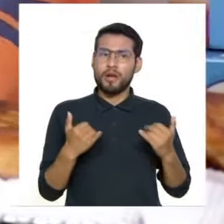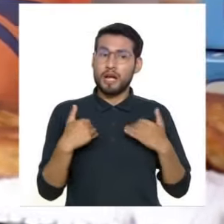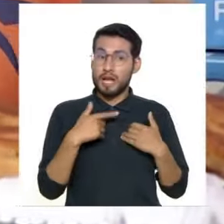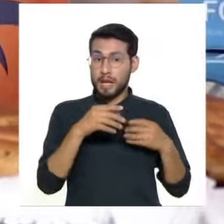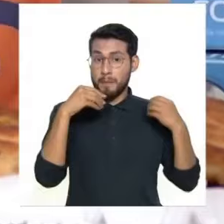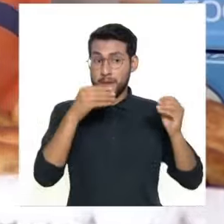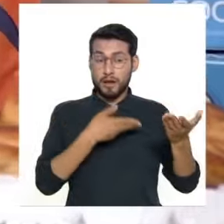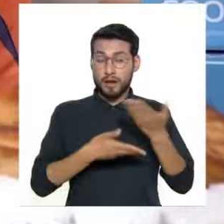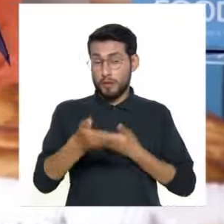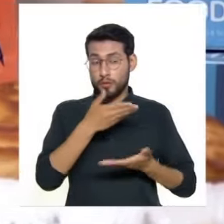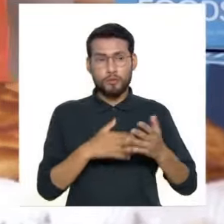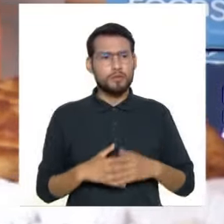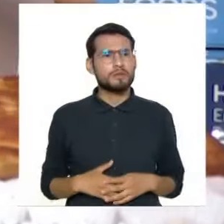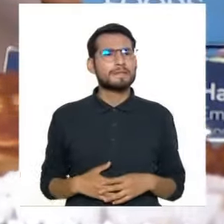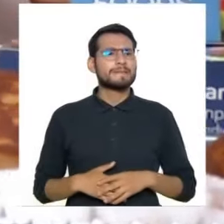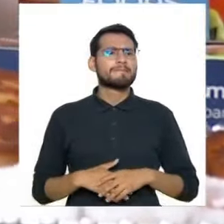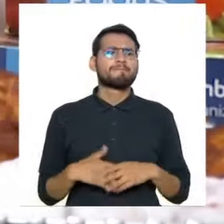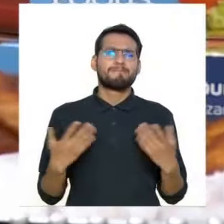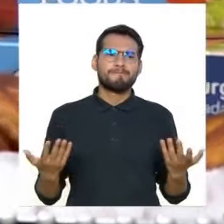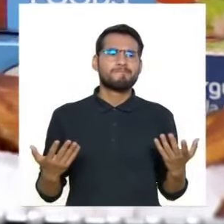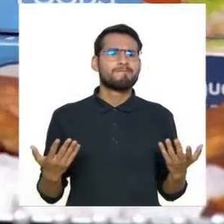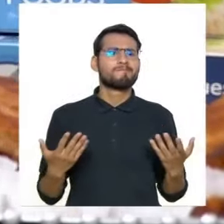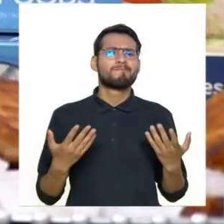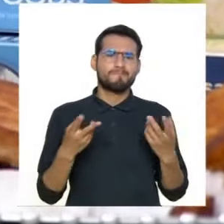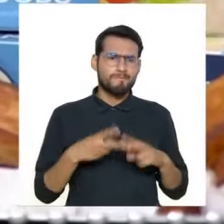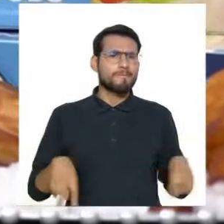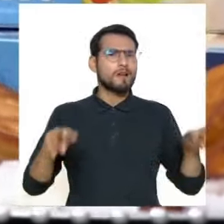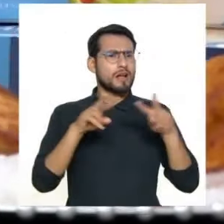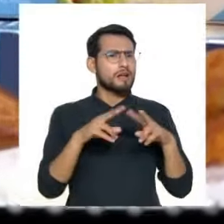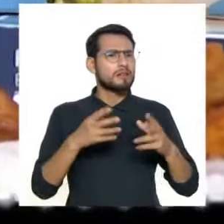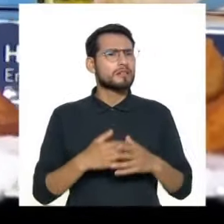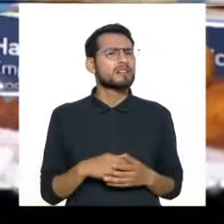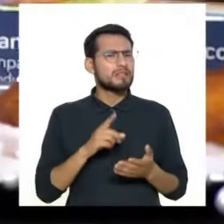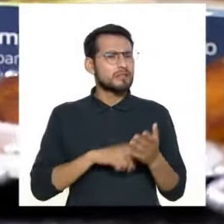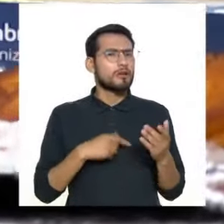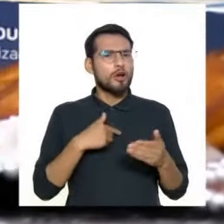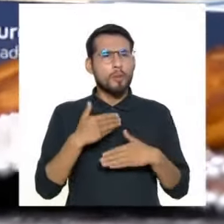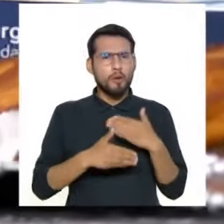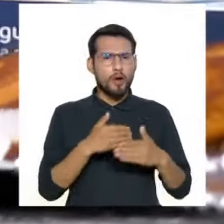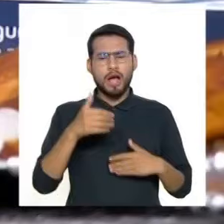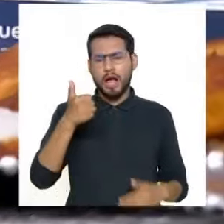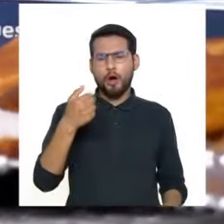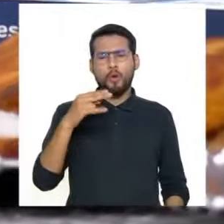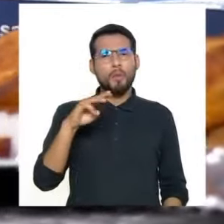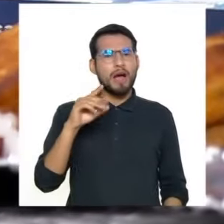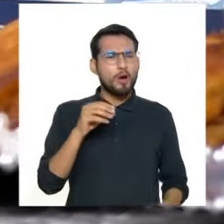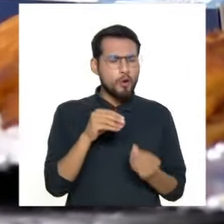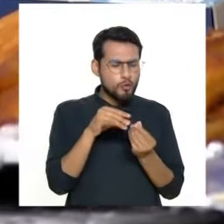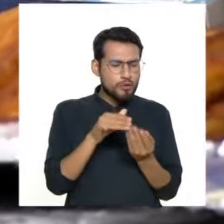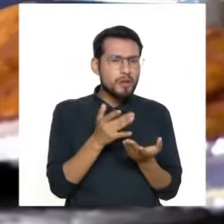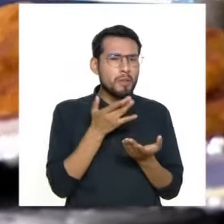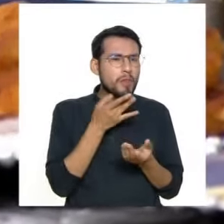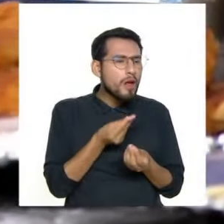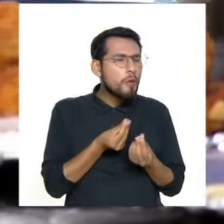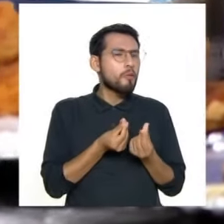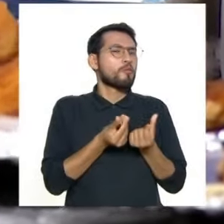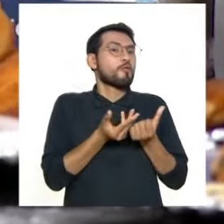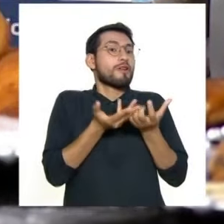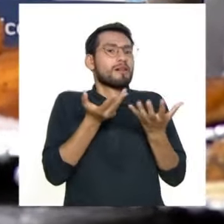el mercado y son productos que eh se le ha dado un valor adicional que en este caso son procesos de ahumados para poder Resaltar el